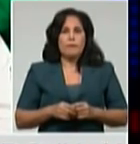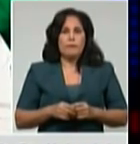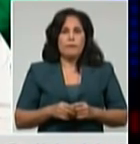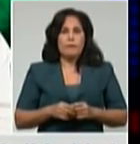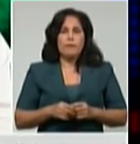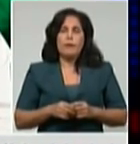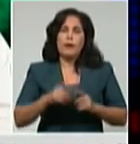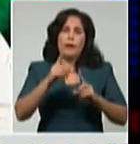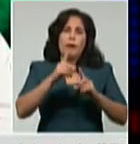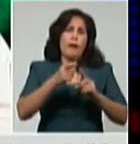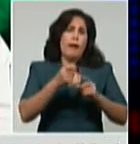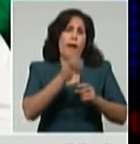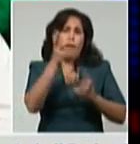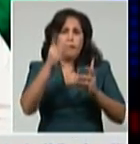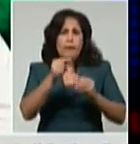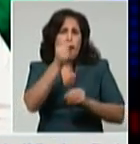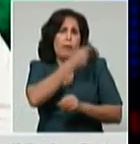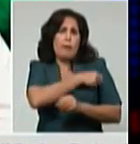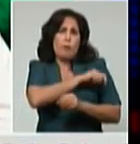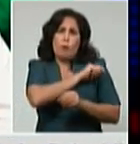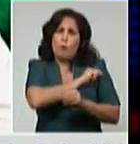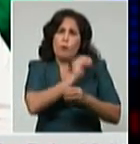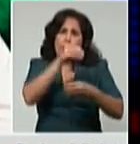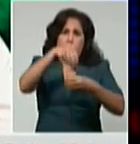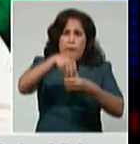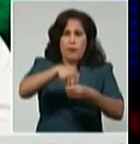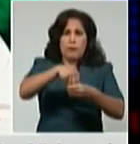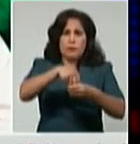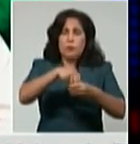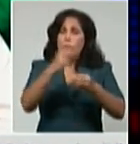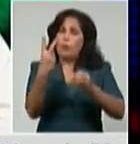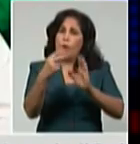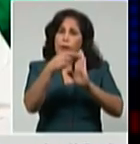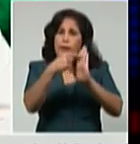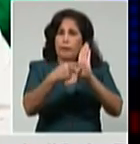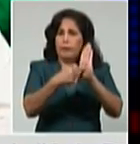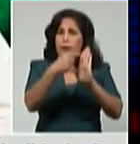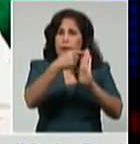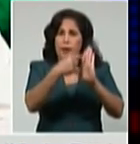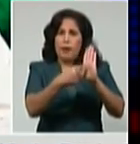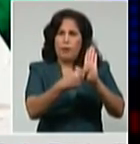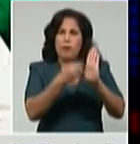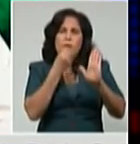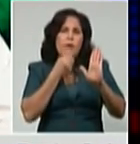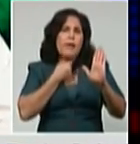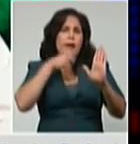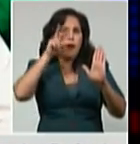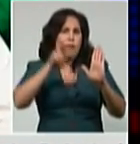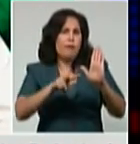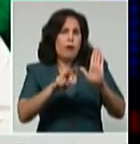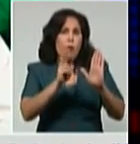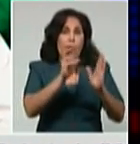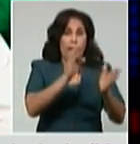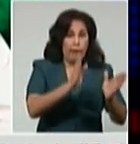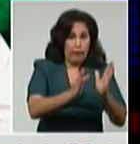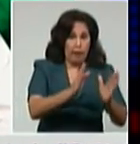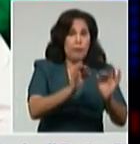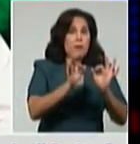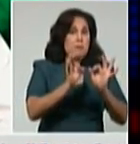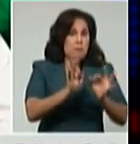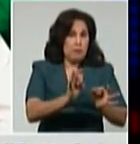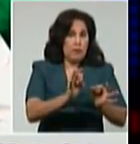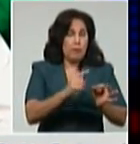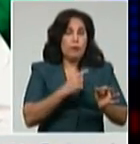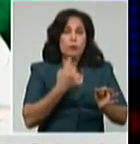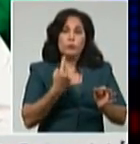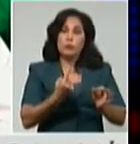tasas, teniendo en cuenta que son los dos indicadores que permiten evaluar la fase y la etapa en que se